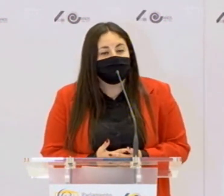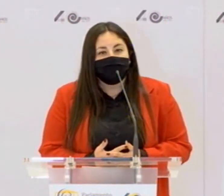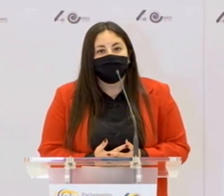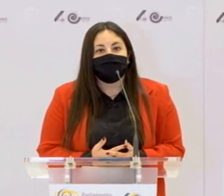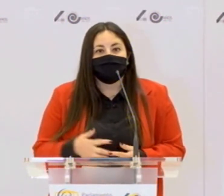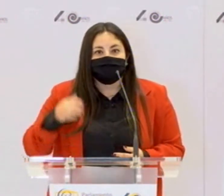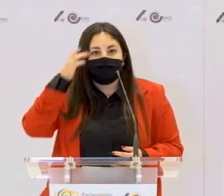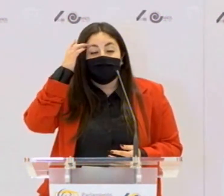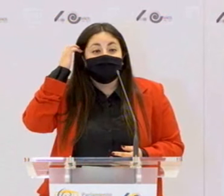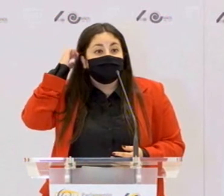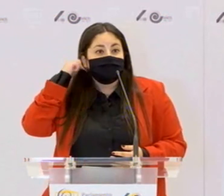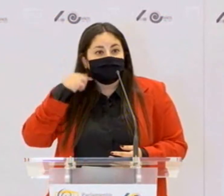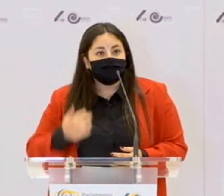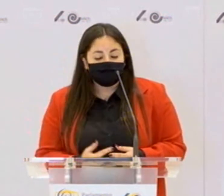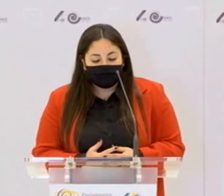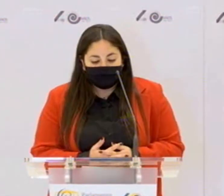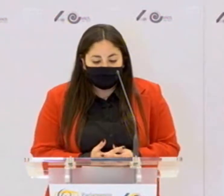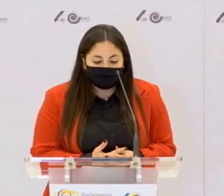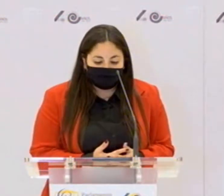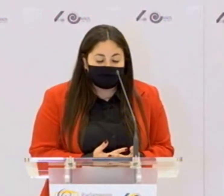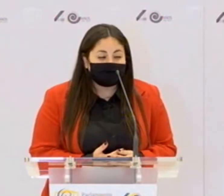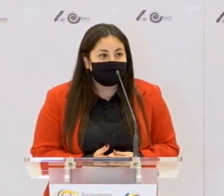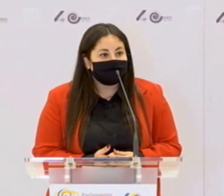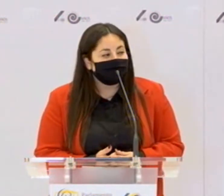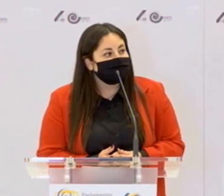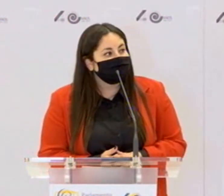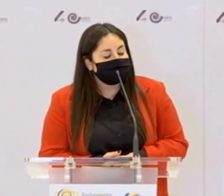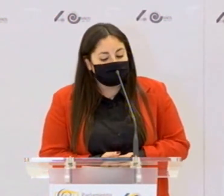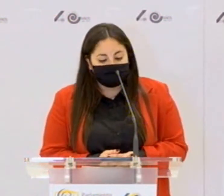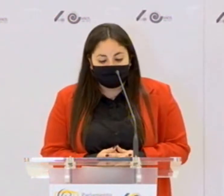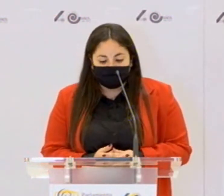aúna a otras fuerzas políticas hermanas para estar cerca de la